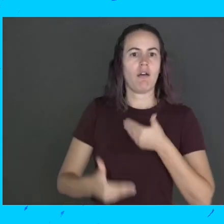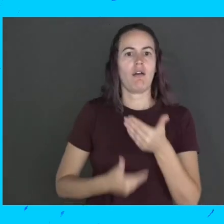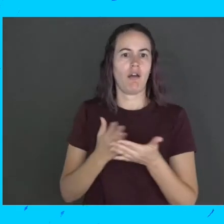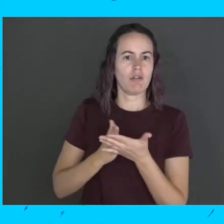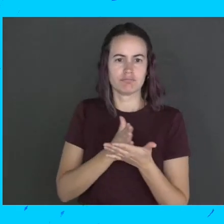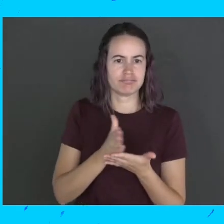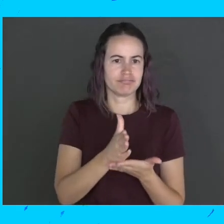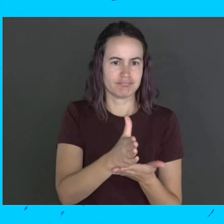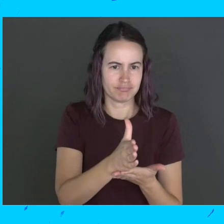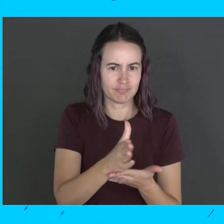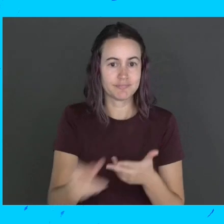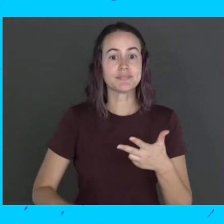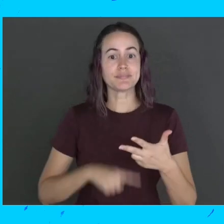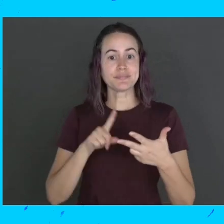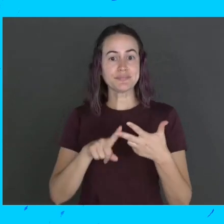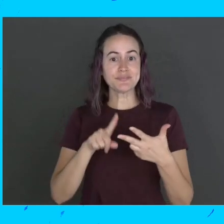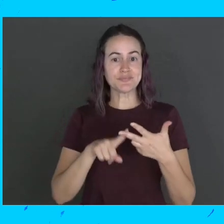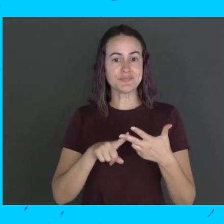adolescentes sanos